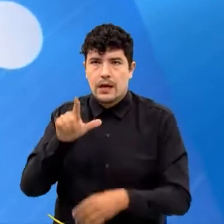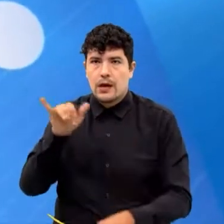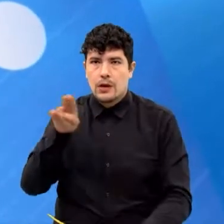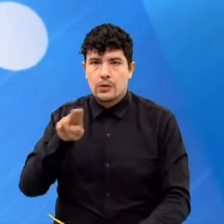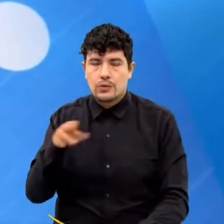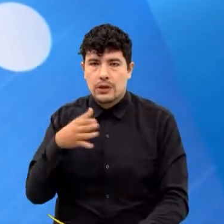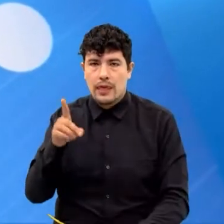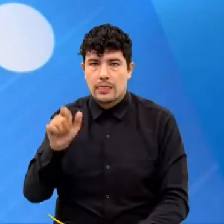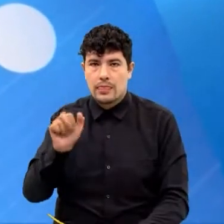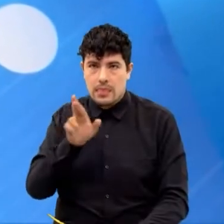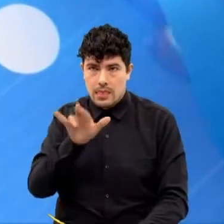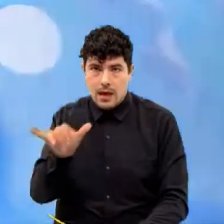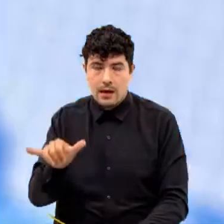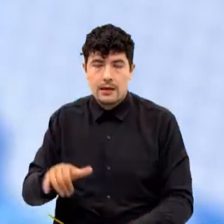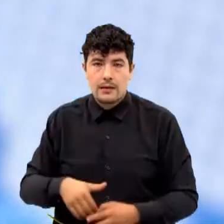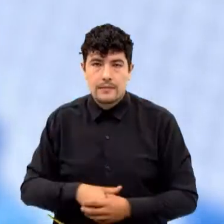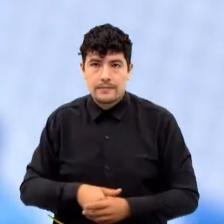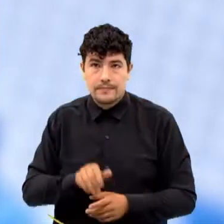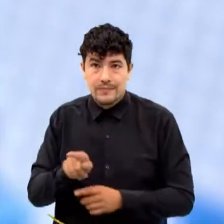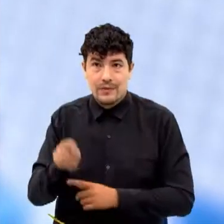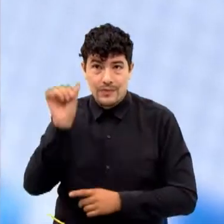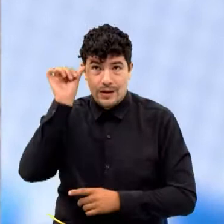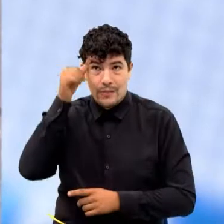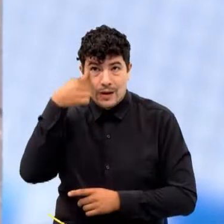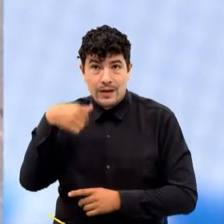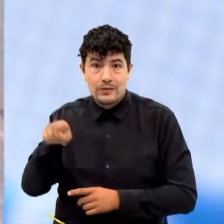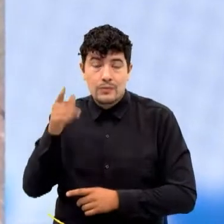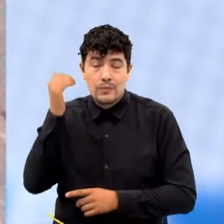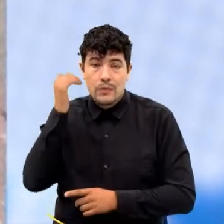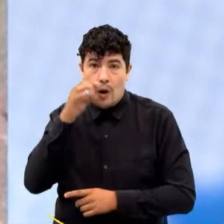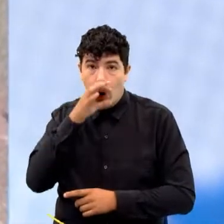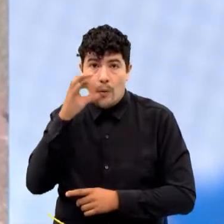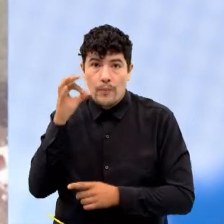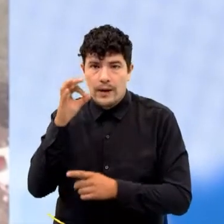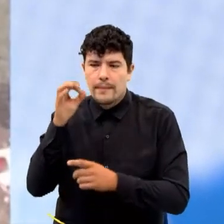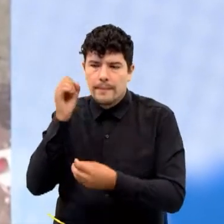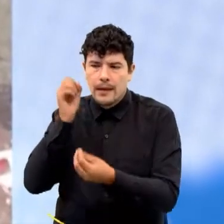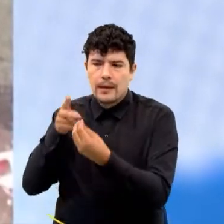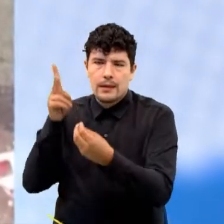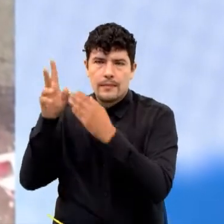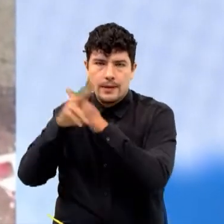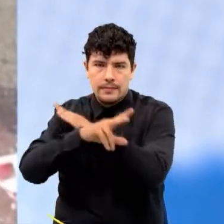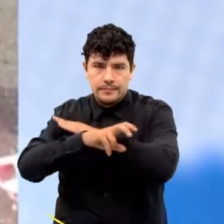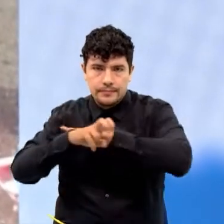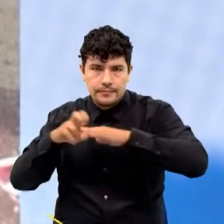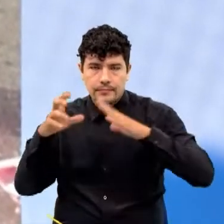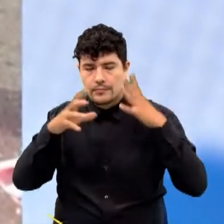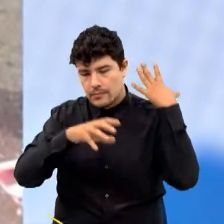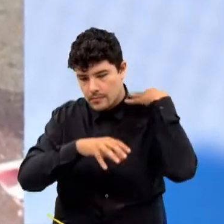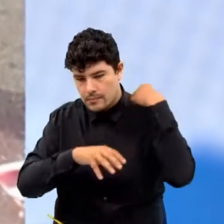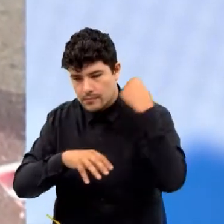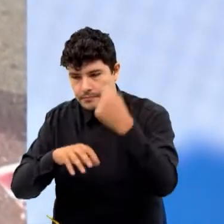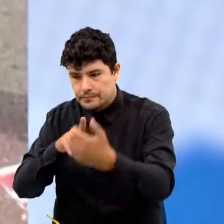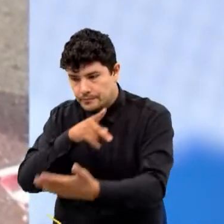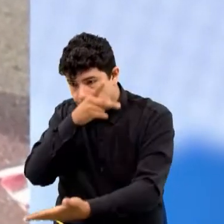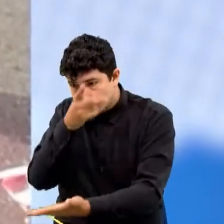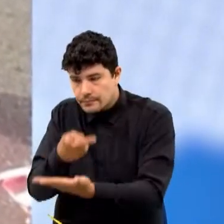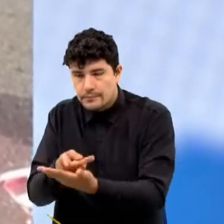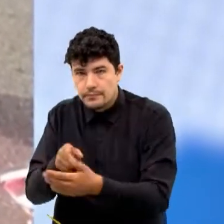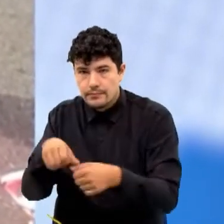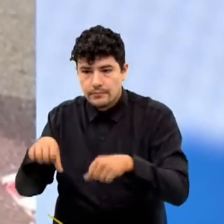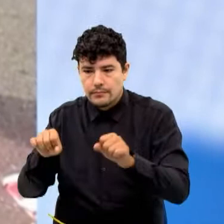Surmay. Recordemos que ella fue víctima de un hurto por parte de un delincuente en modalidad de raponazo que terminó con su